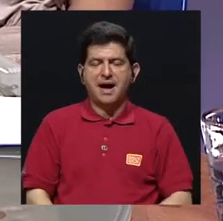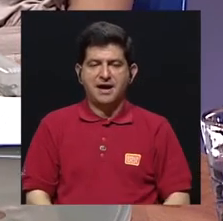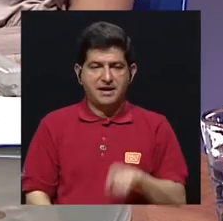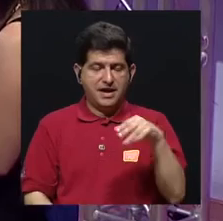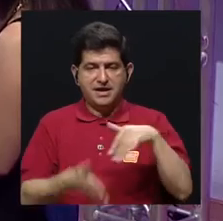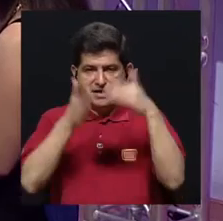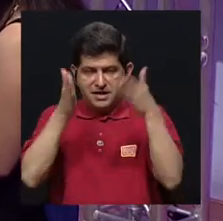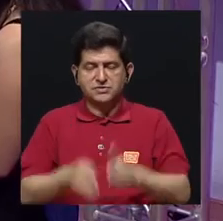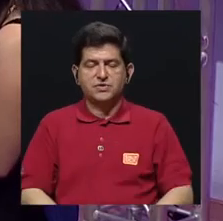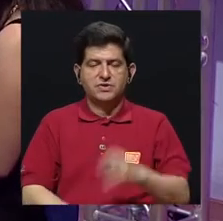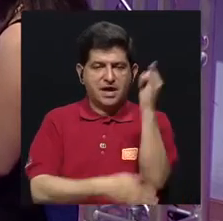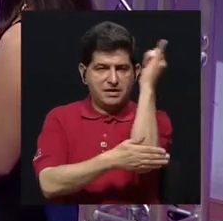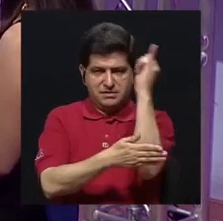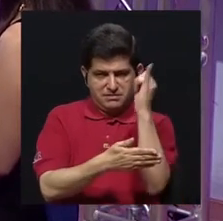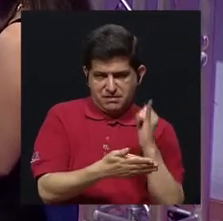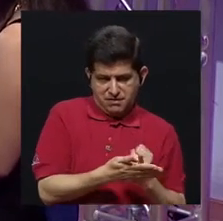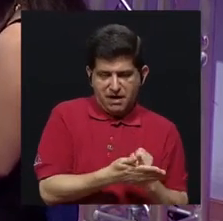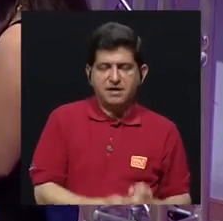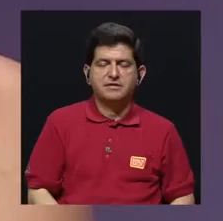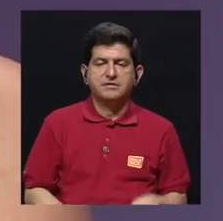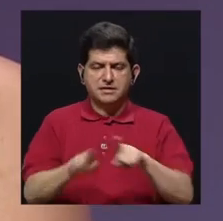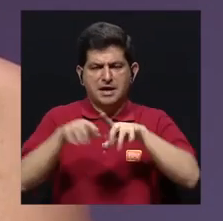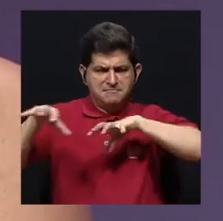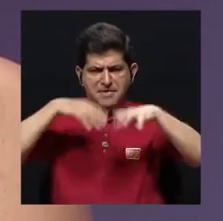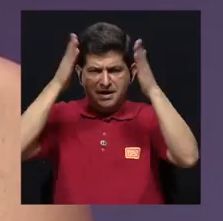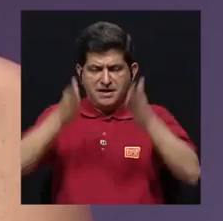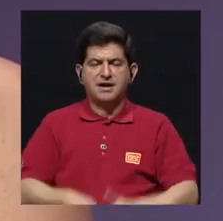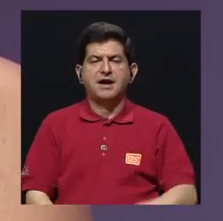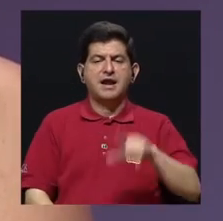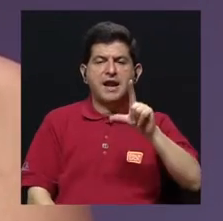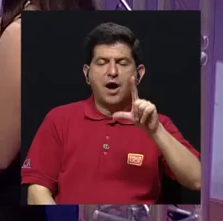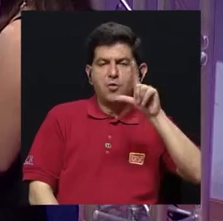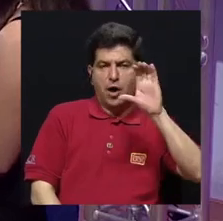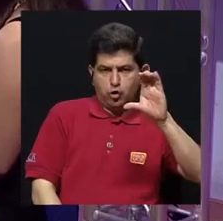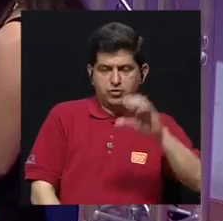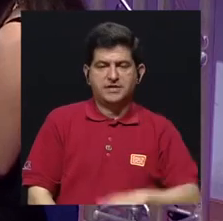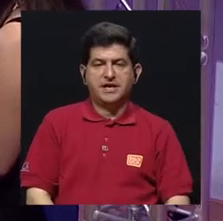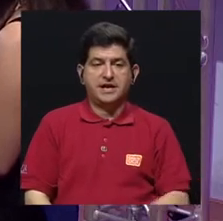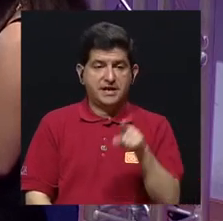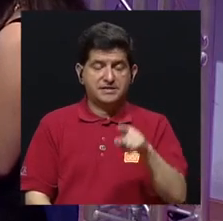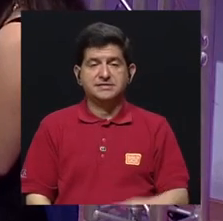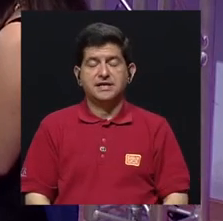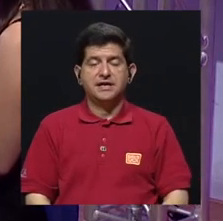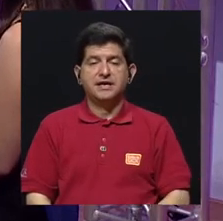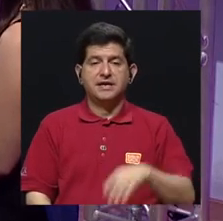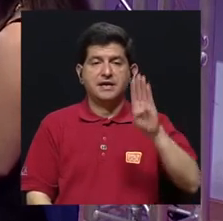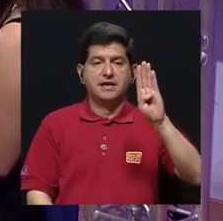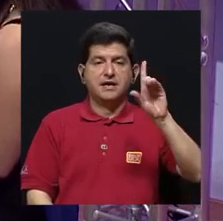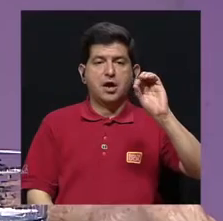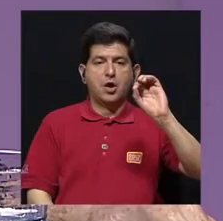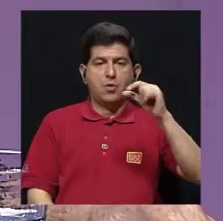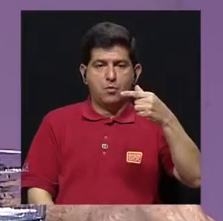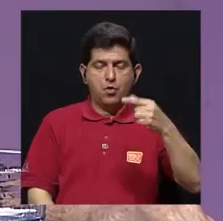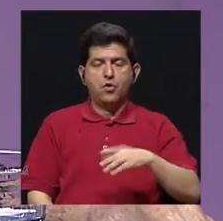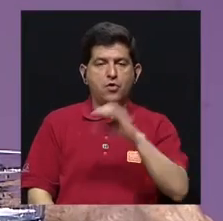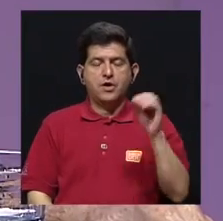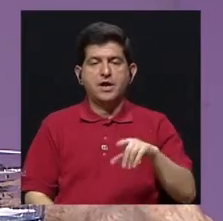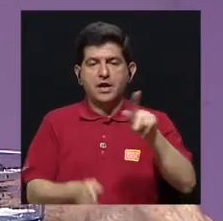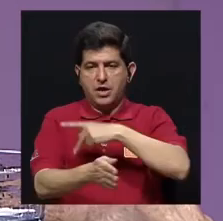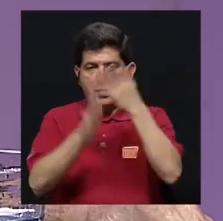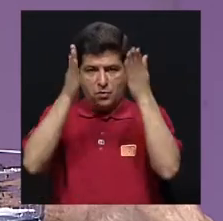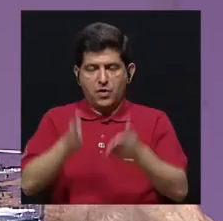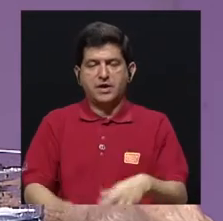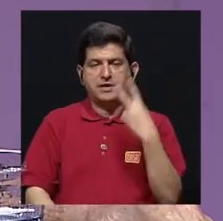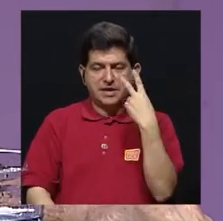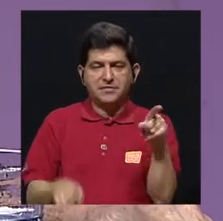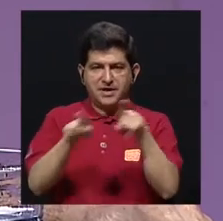es estudiante de Artes Plásticas y es activista, y Laura Contreras. Ella es bloguera, es poeta y es activista. Ahí podrán ver la